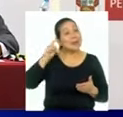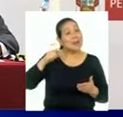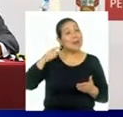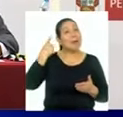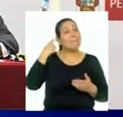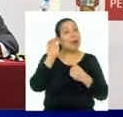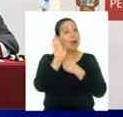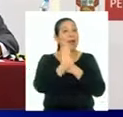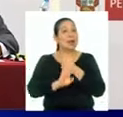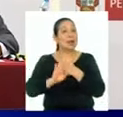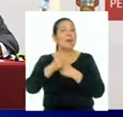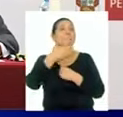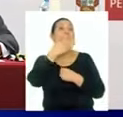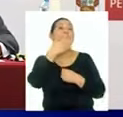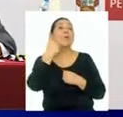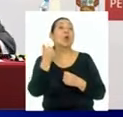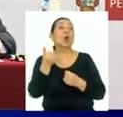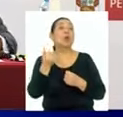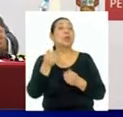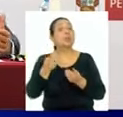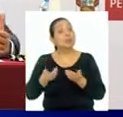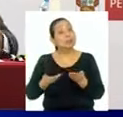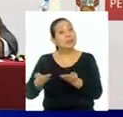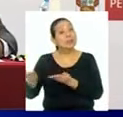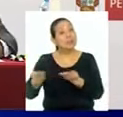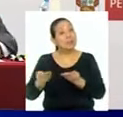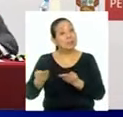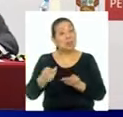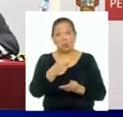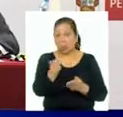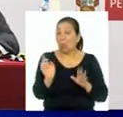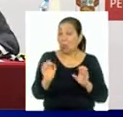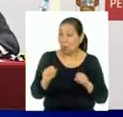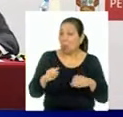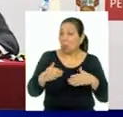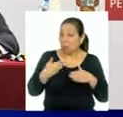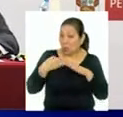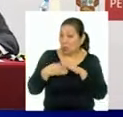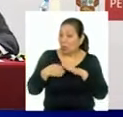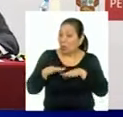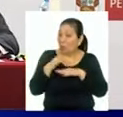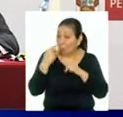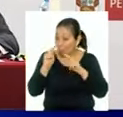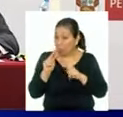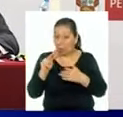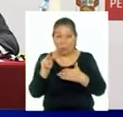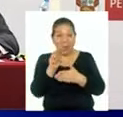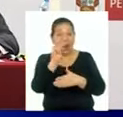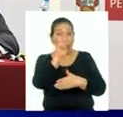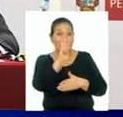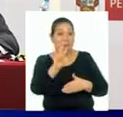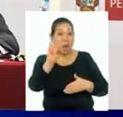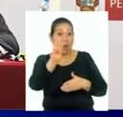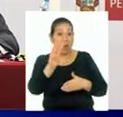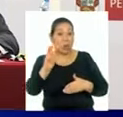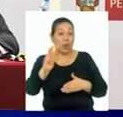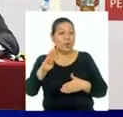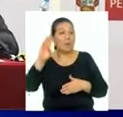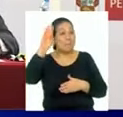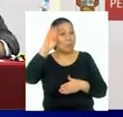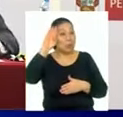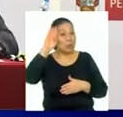para garantizar mejores servicios. Ustedes pueden tener acceso a este plan que está en la página web de la Policía